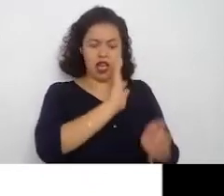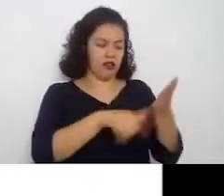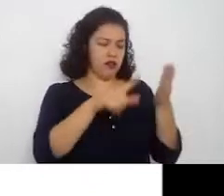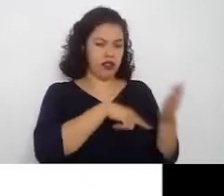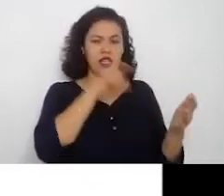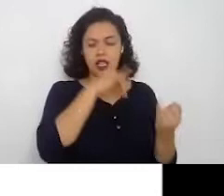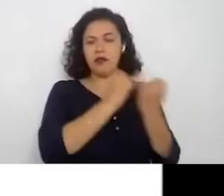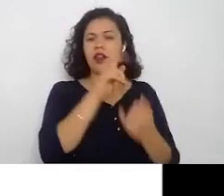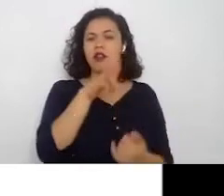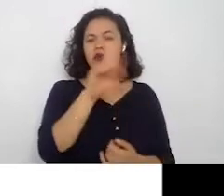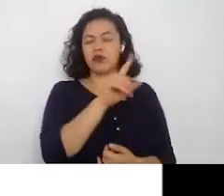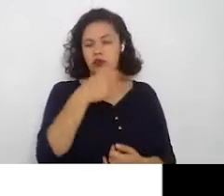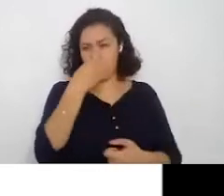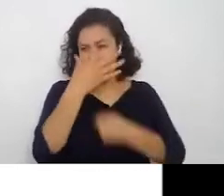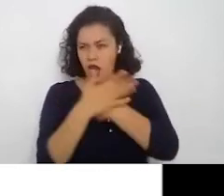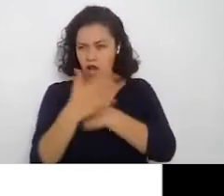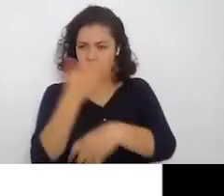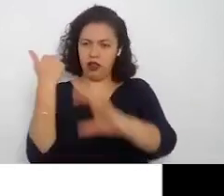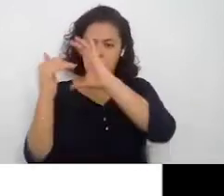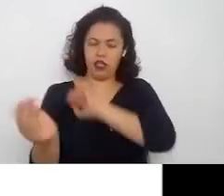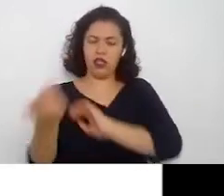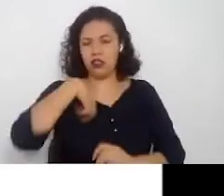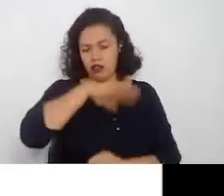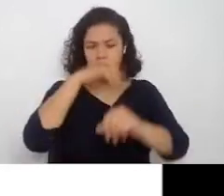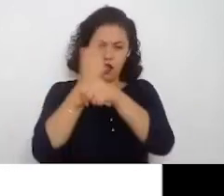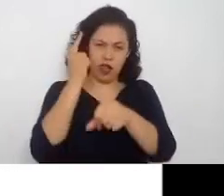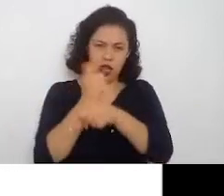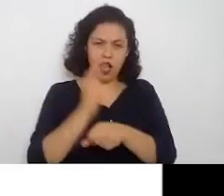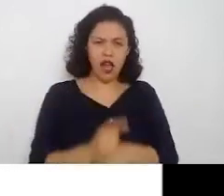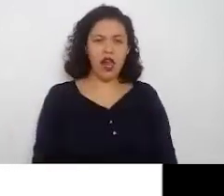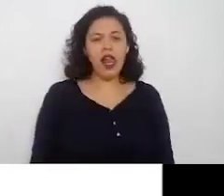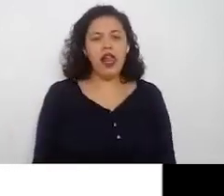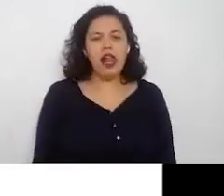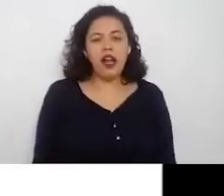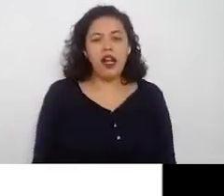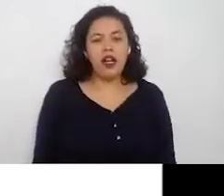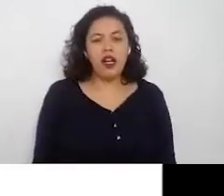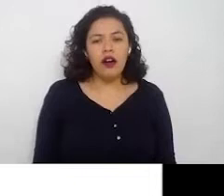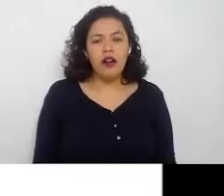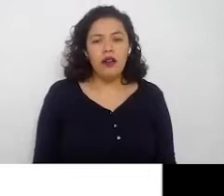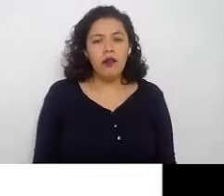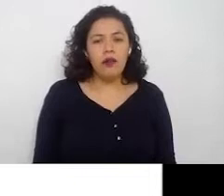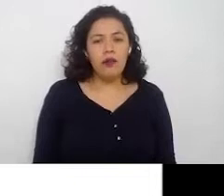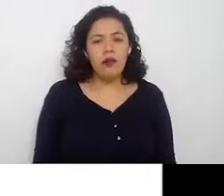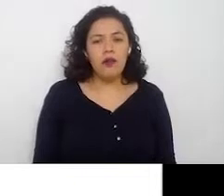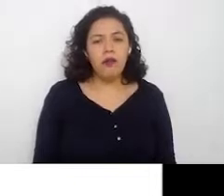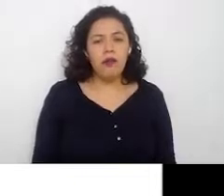través de tu buzón tributario, y estamos identificando que pues hubo una falla por tu parte, ya que no